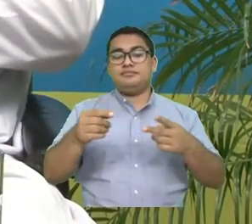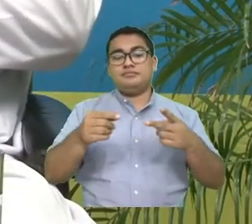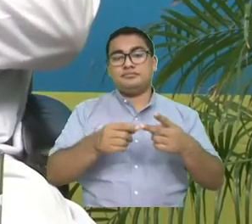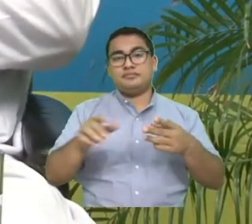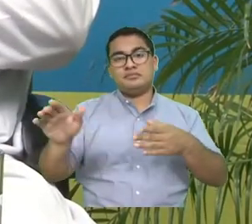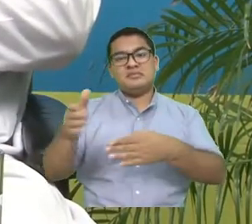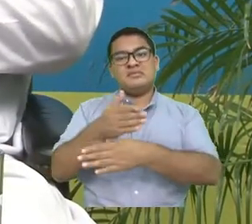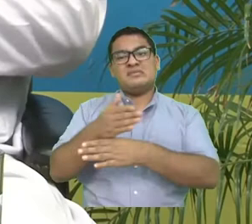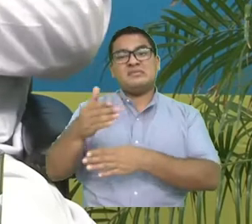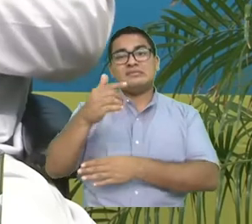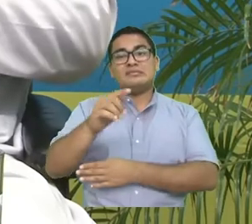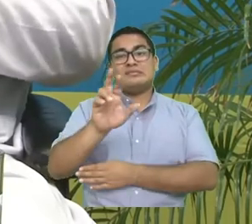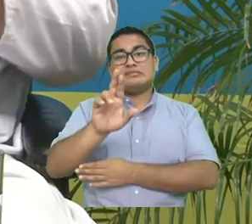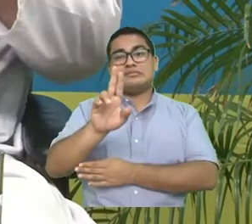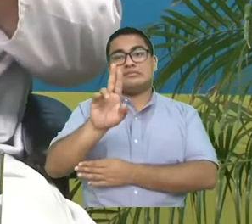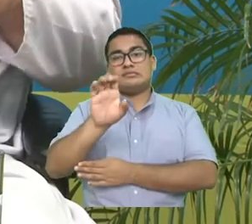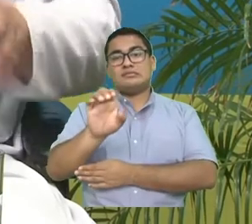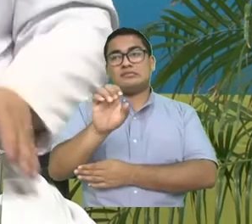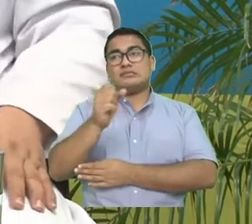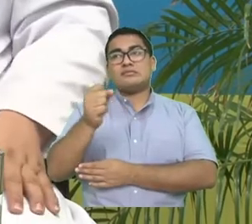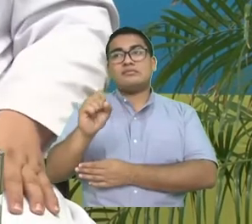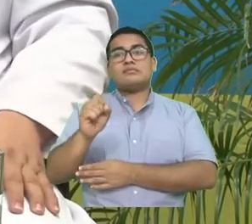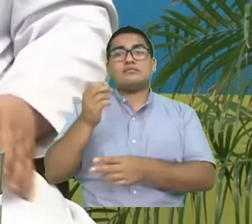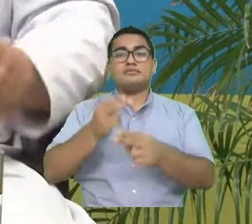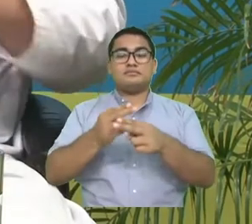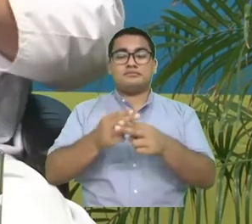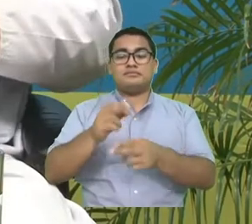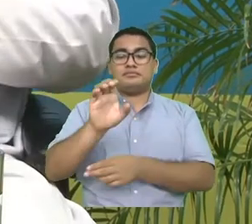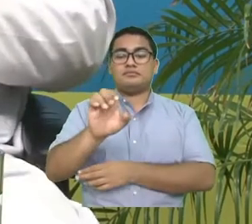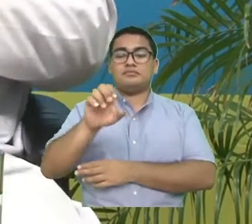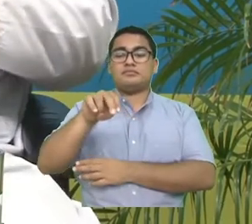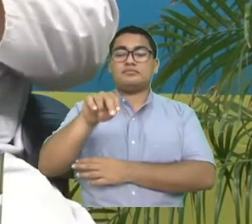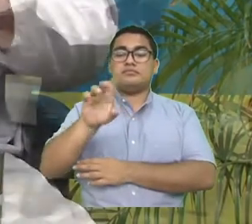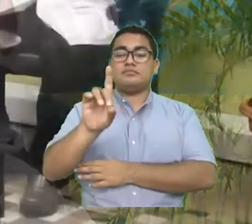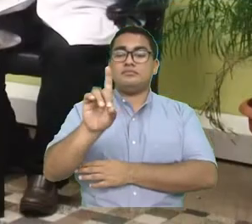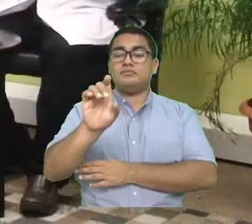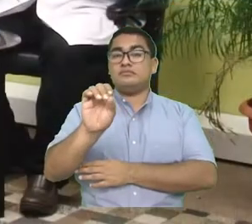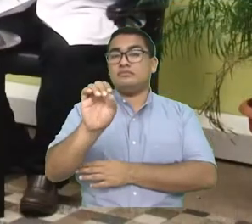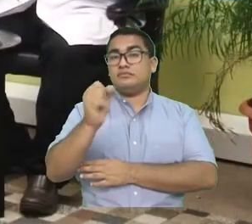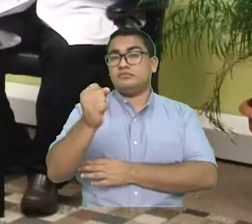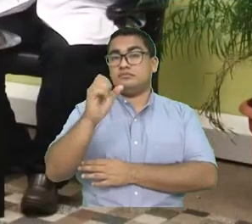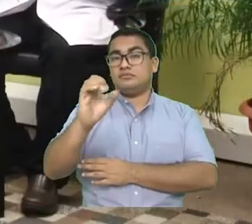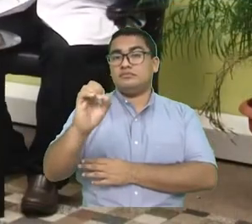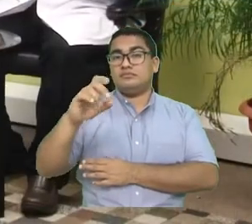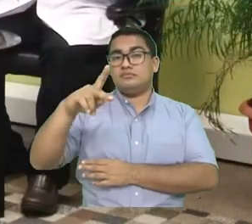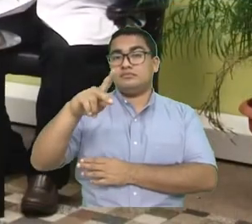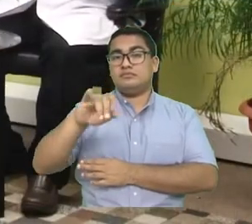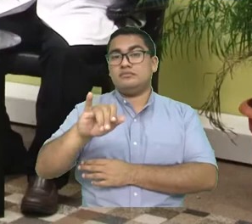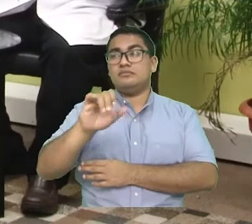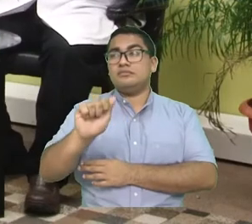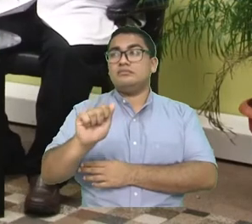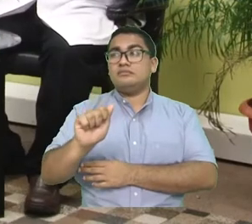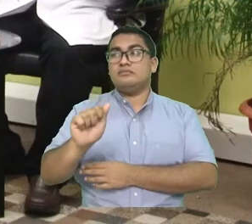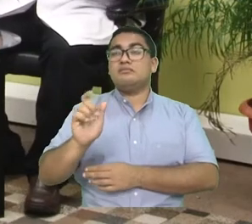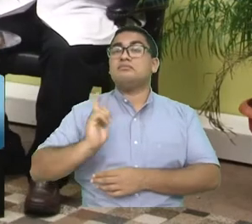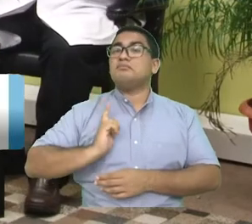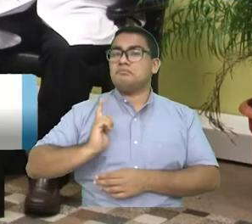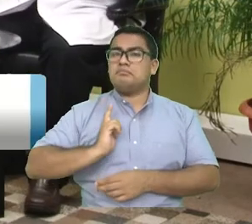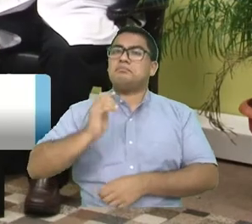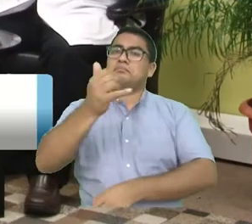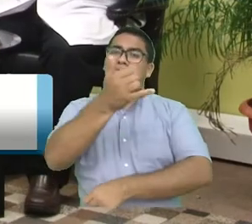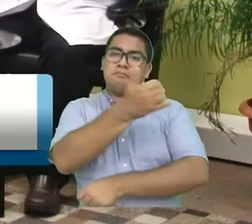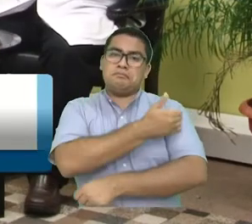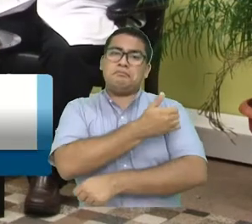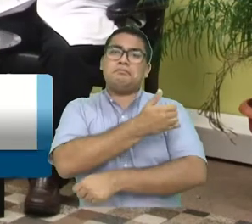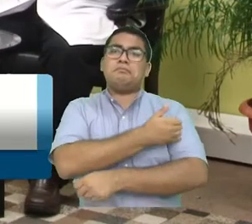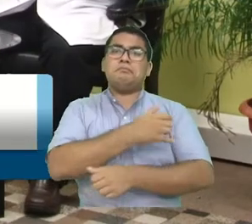el intestino grueso. Ah, ya, ¿verdad? Ya, entonces endoscopía. La endoscopía sí, gracias a Dios, pues, tenemos nuestros hospitales.